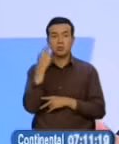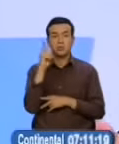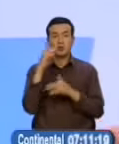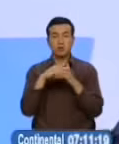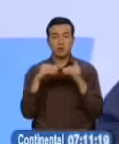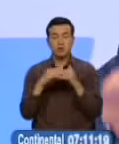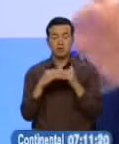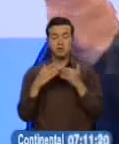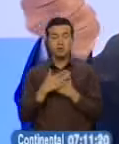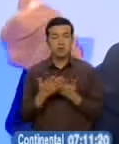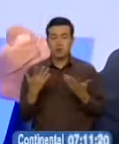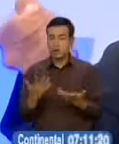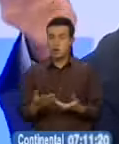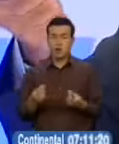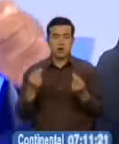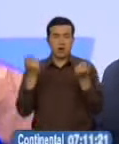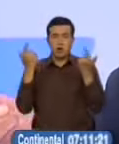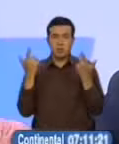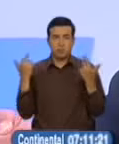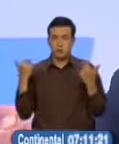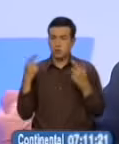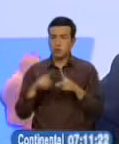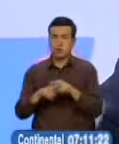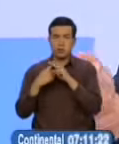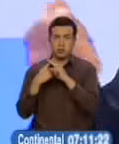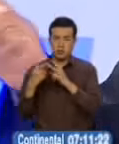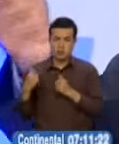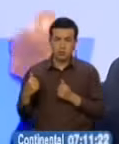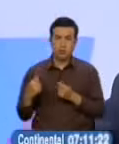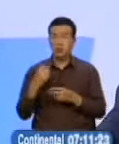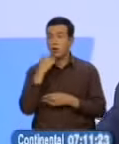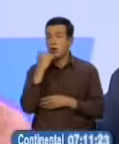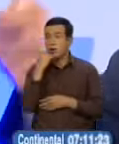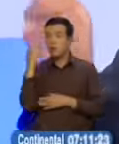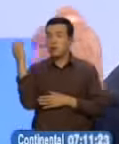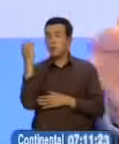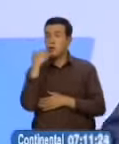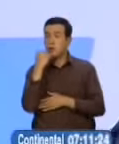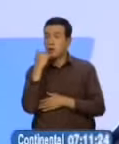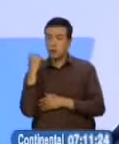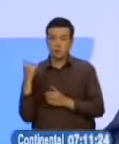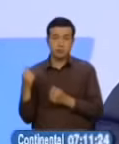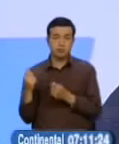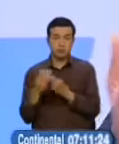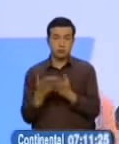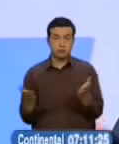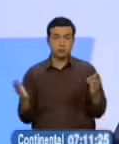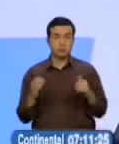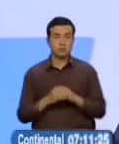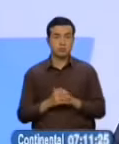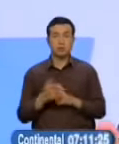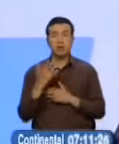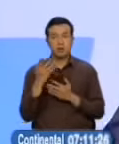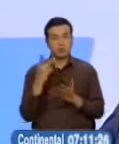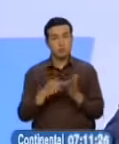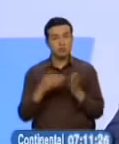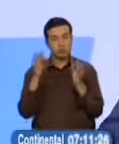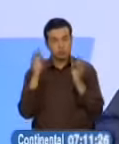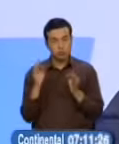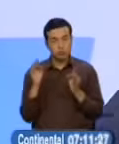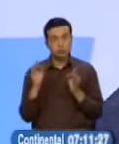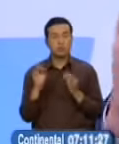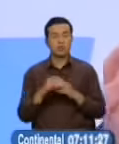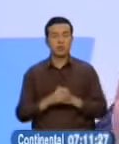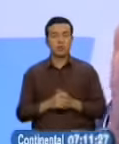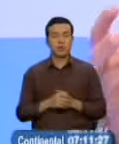millones de dólares que inmediatamente se activaba en caso de producirse un desastre natural. Y eso es lo que sucedió. Es decir,